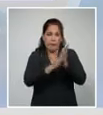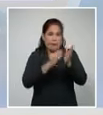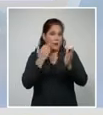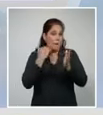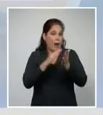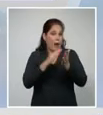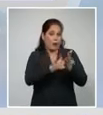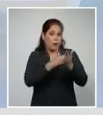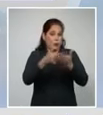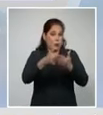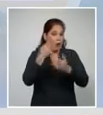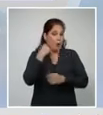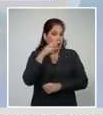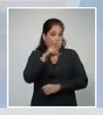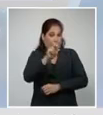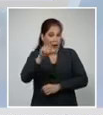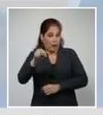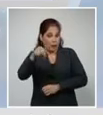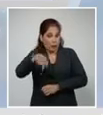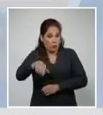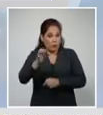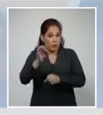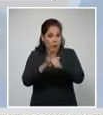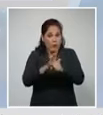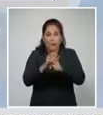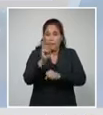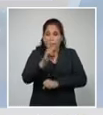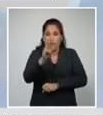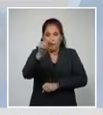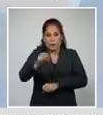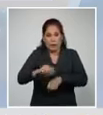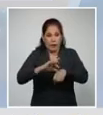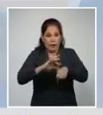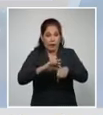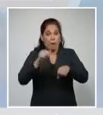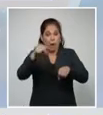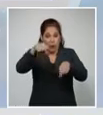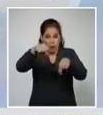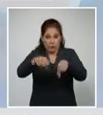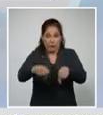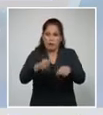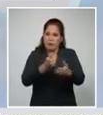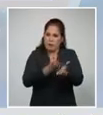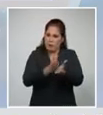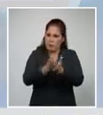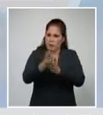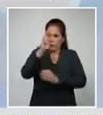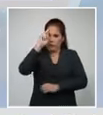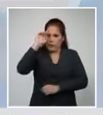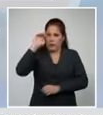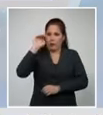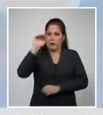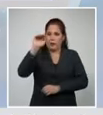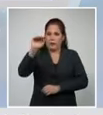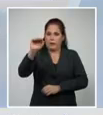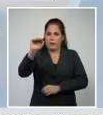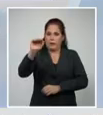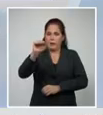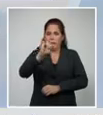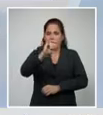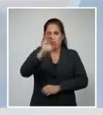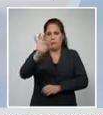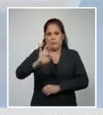año 2020, que se diagnosticaron los 3 primeros, se mantiene ingresado el